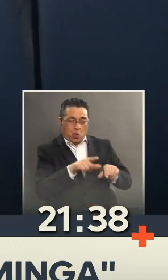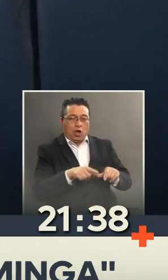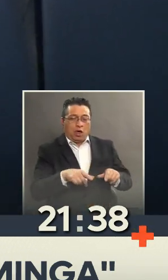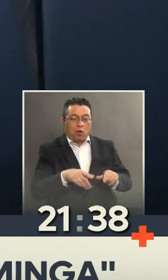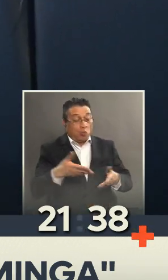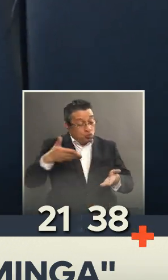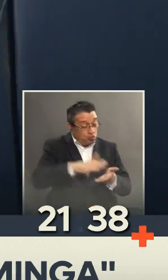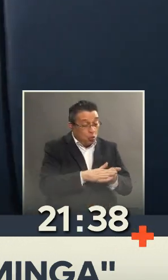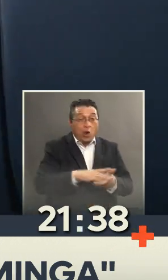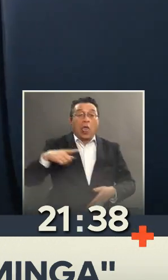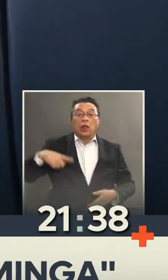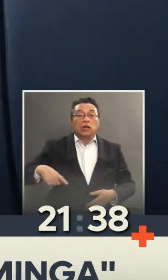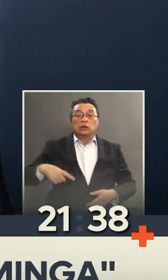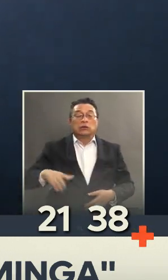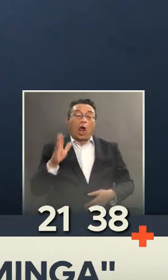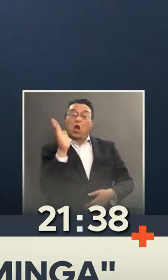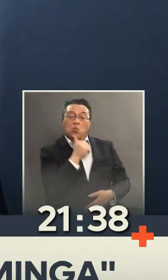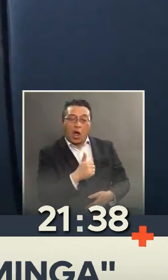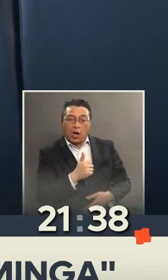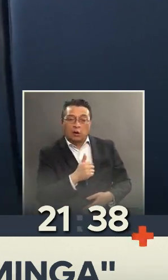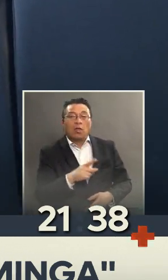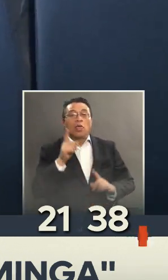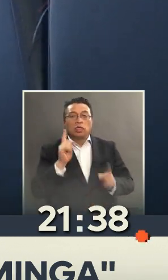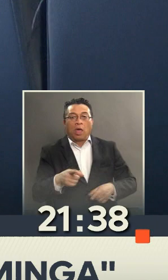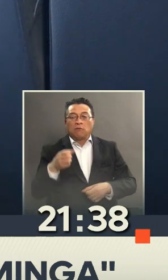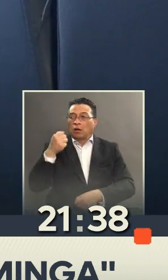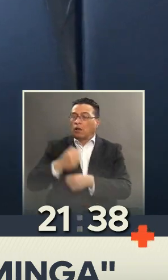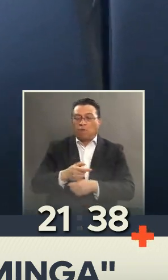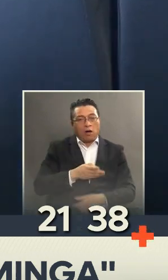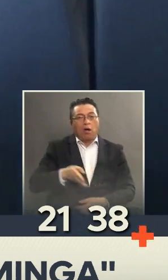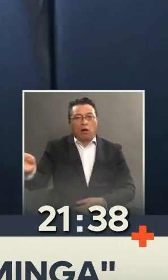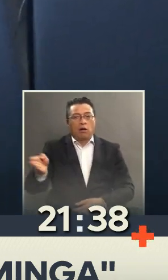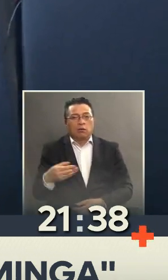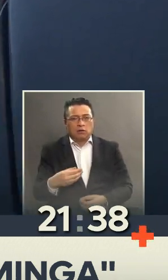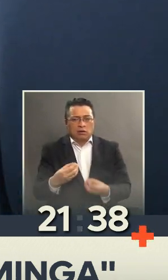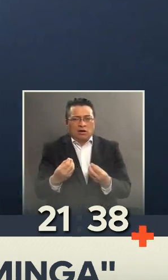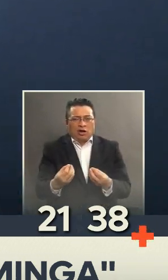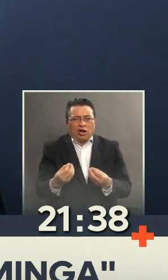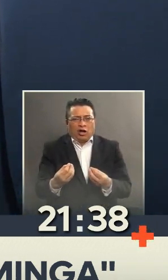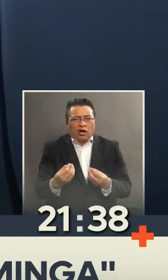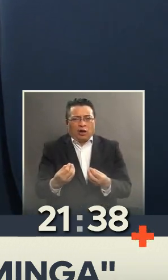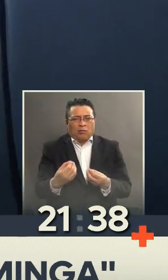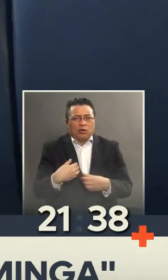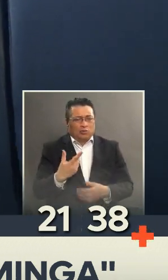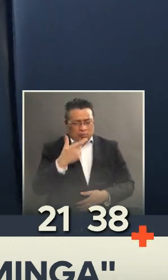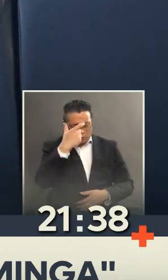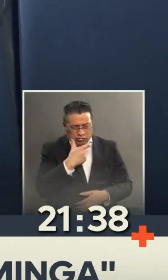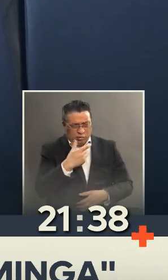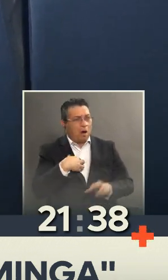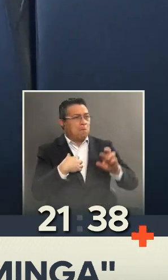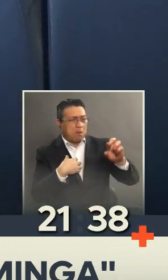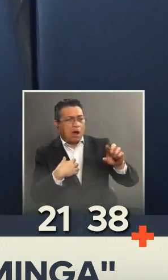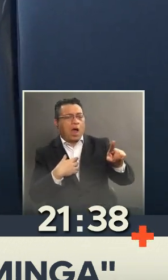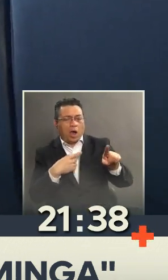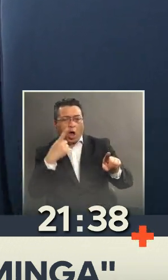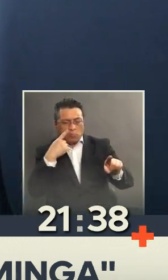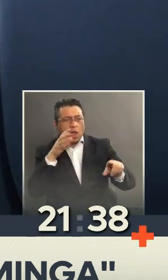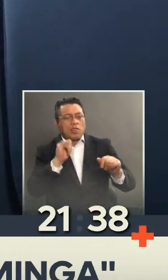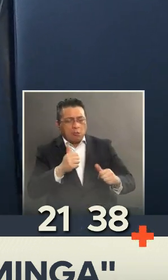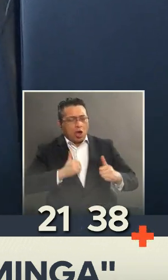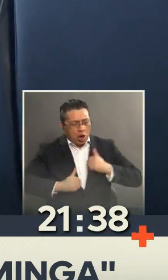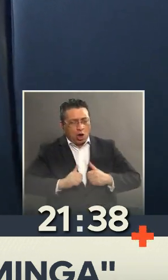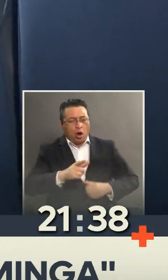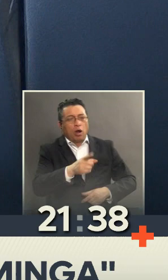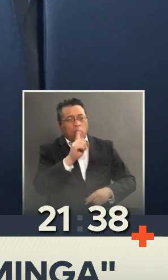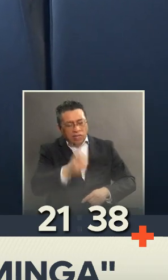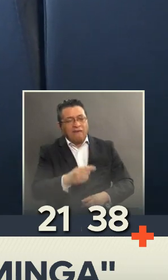no. Uno tiene que volver a retomar su vida. Tanto como uno, como los papás, que también sufren.